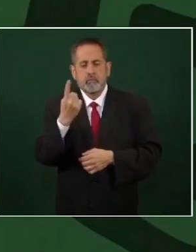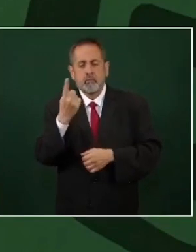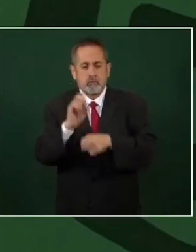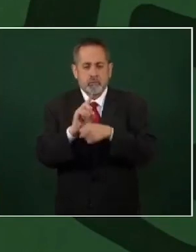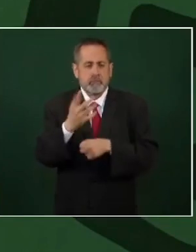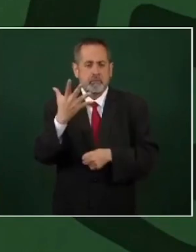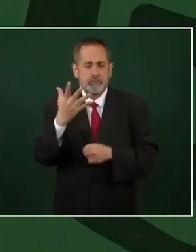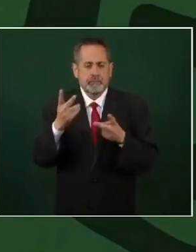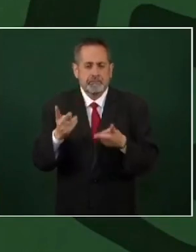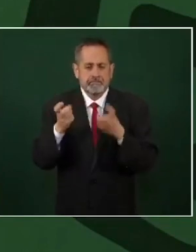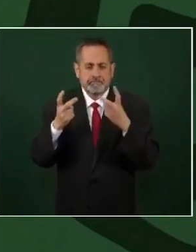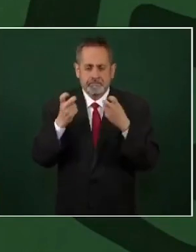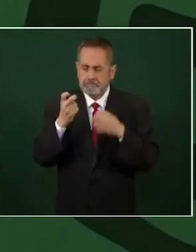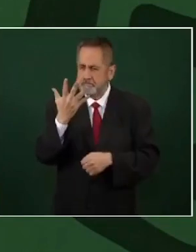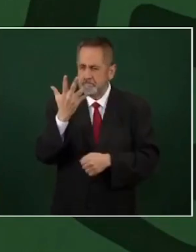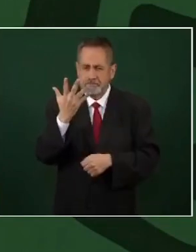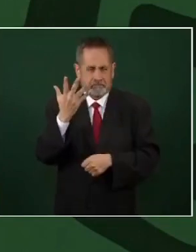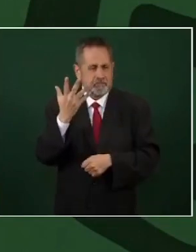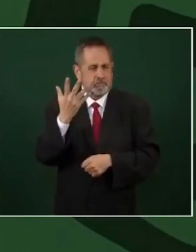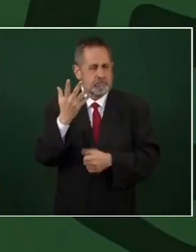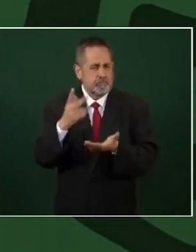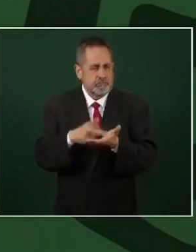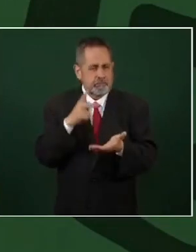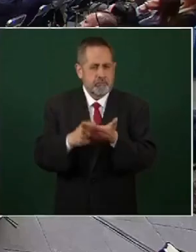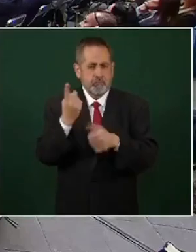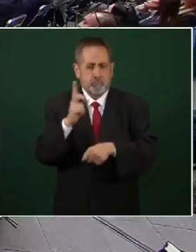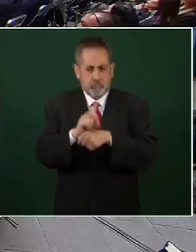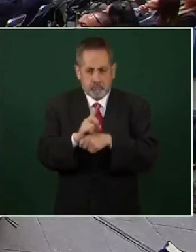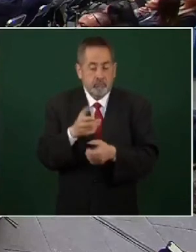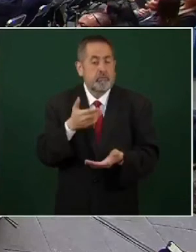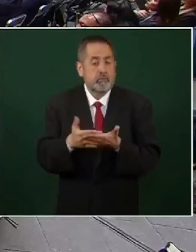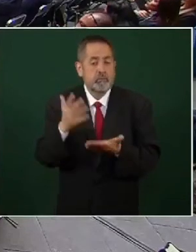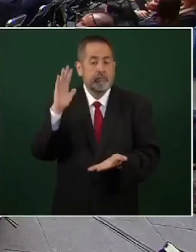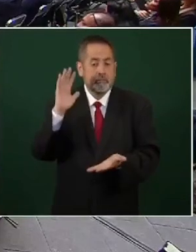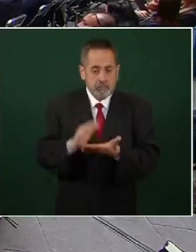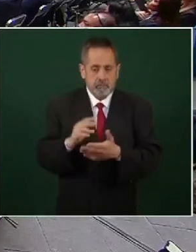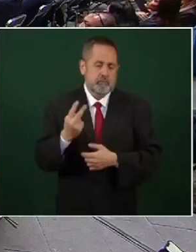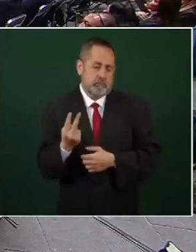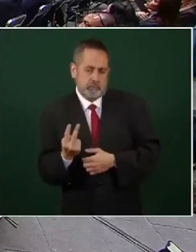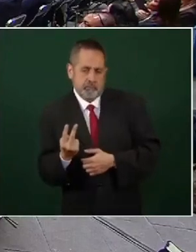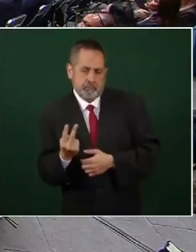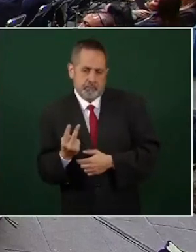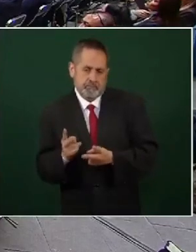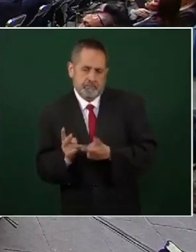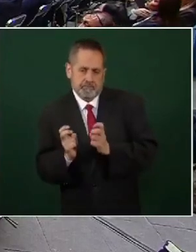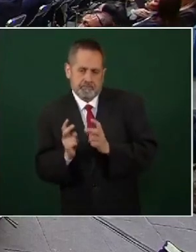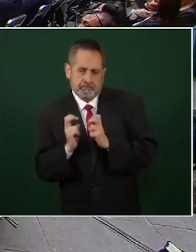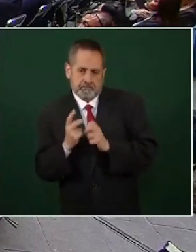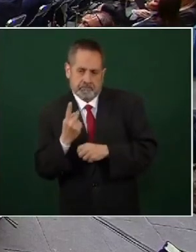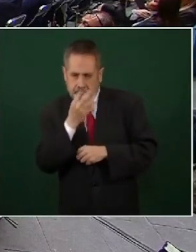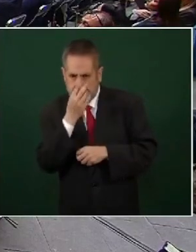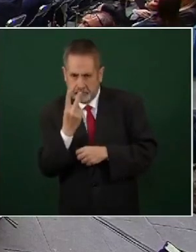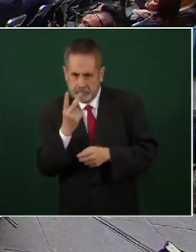hoy estamos en 2 robos en el metro diarios. Y hay mucho apoyo por parte de la Guardia.